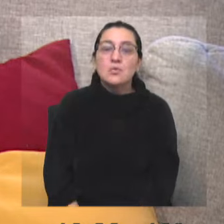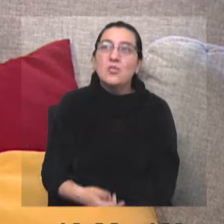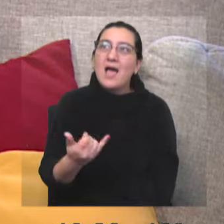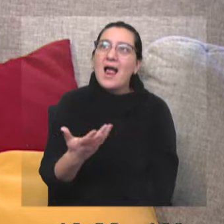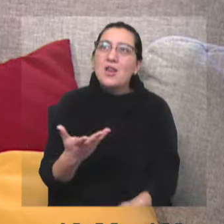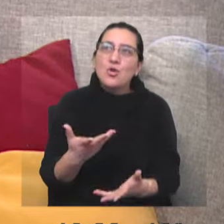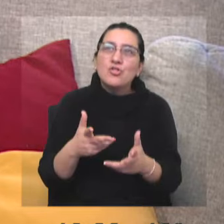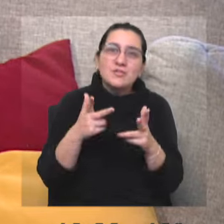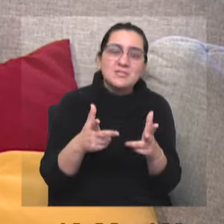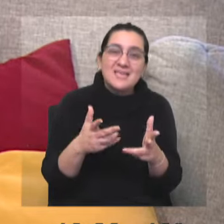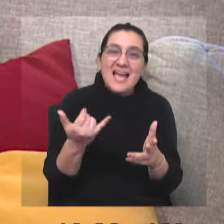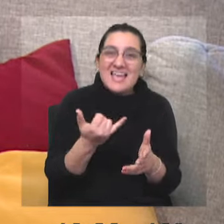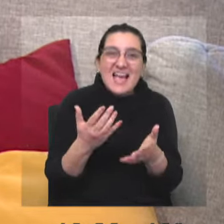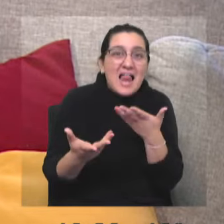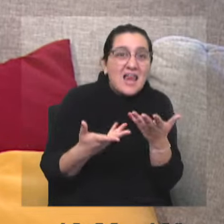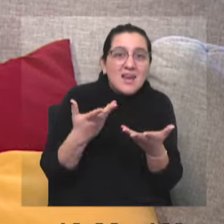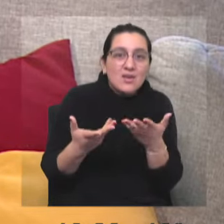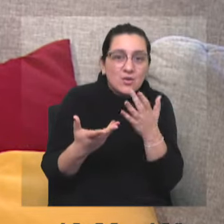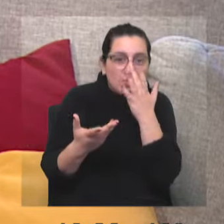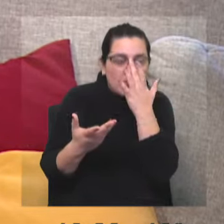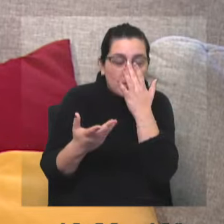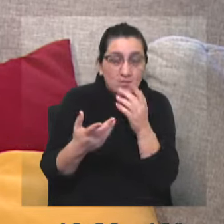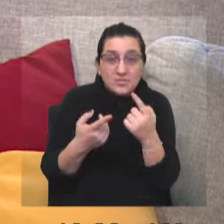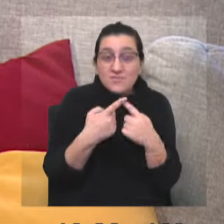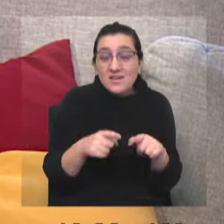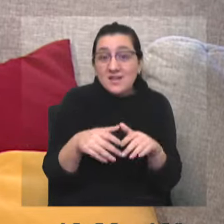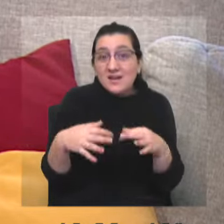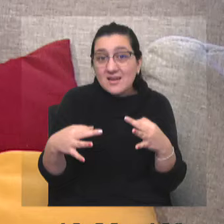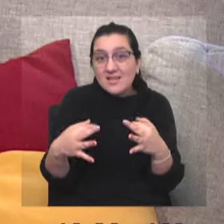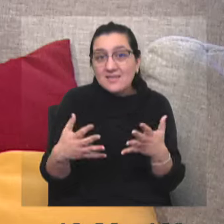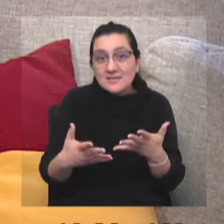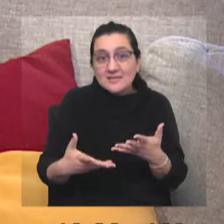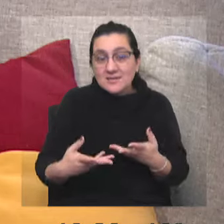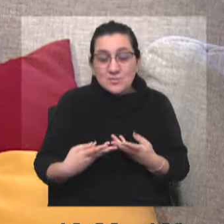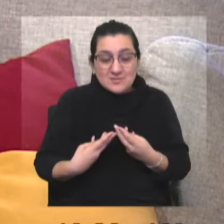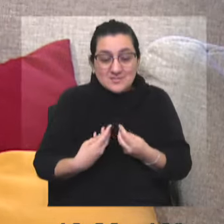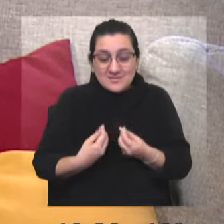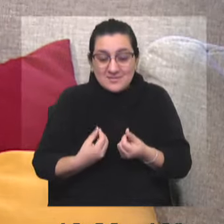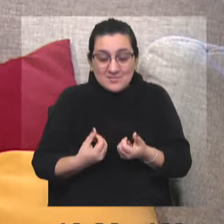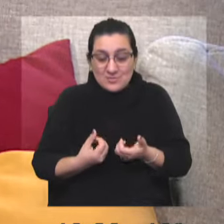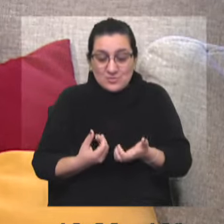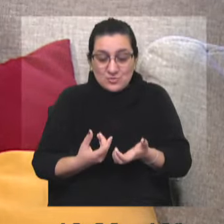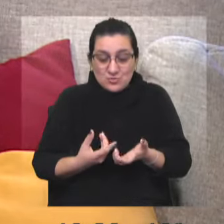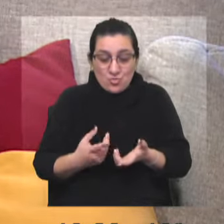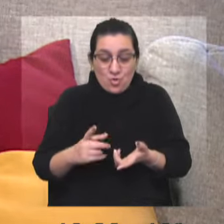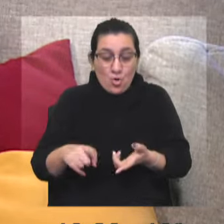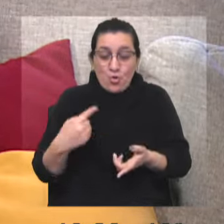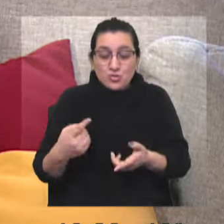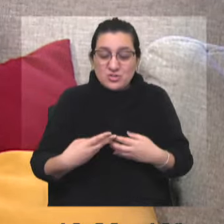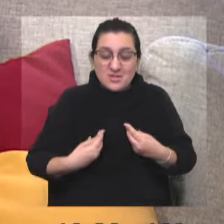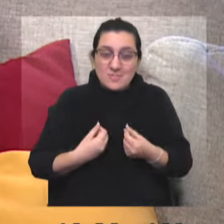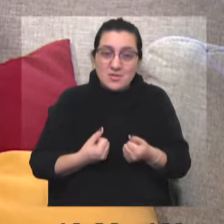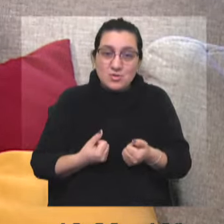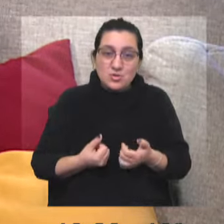dice que tiene un ancla en la realidad, es como que nos mueve otro montón de cajones en nuestra